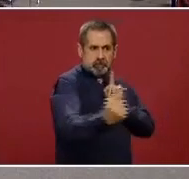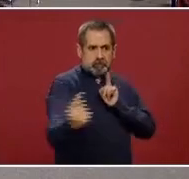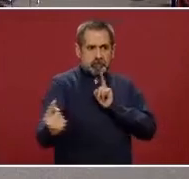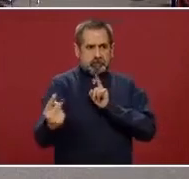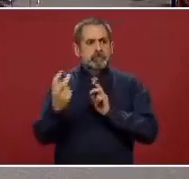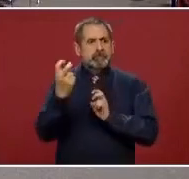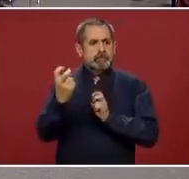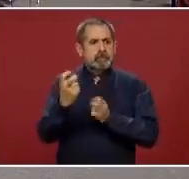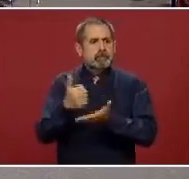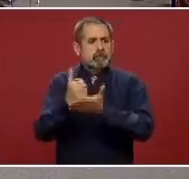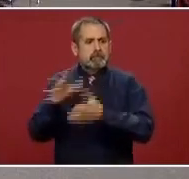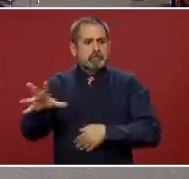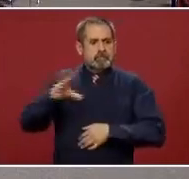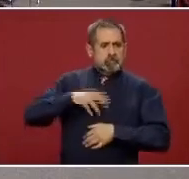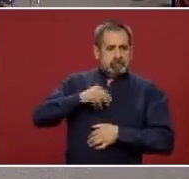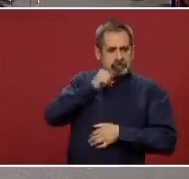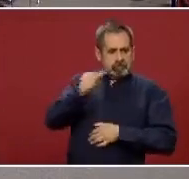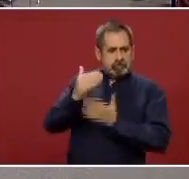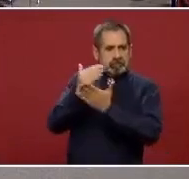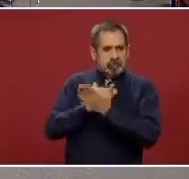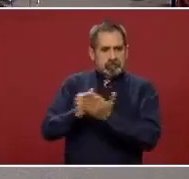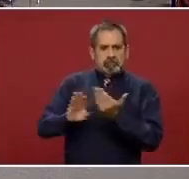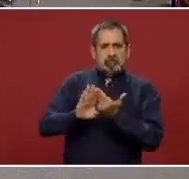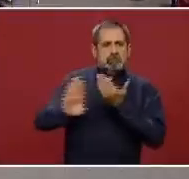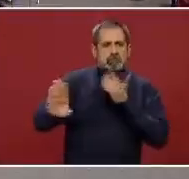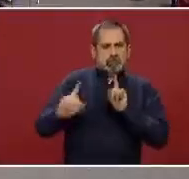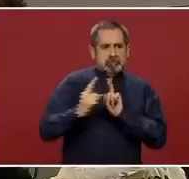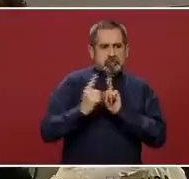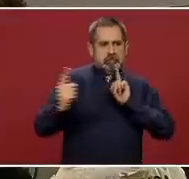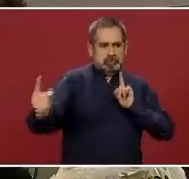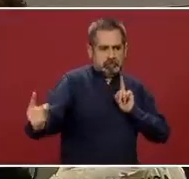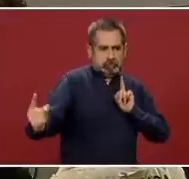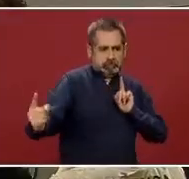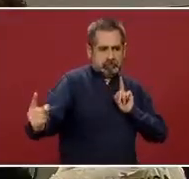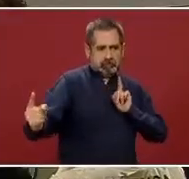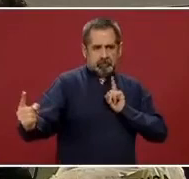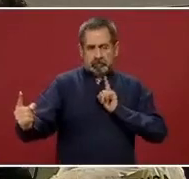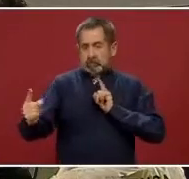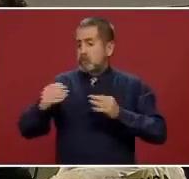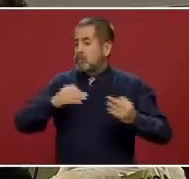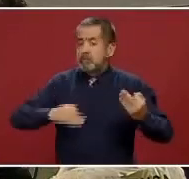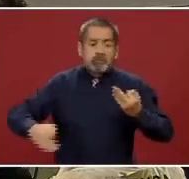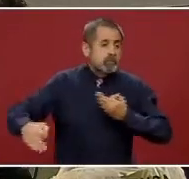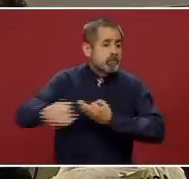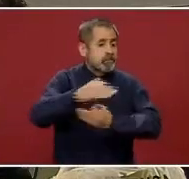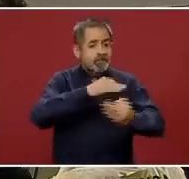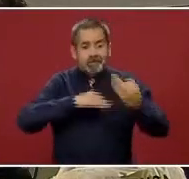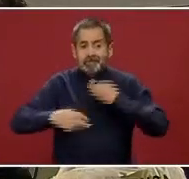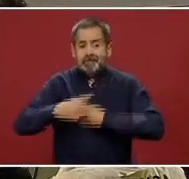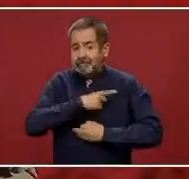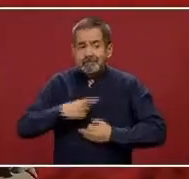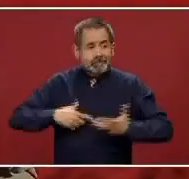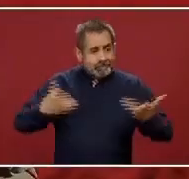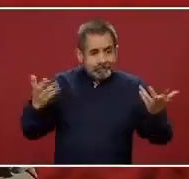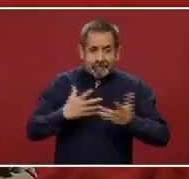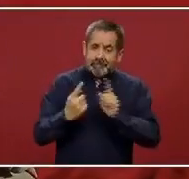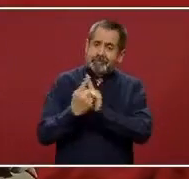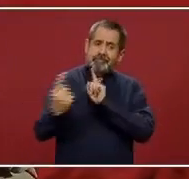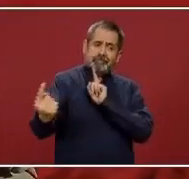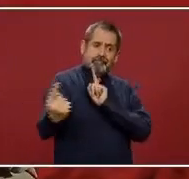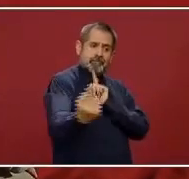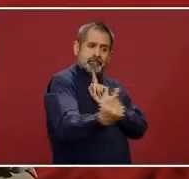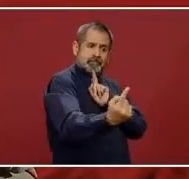contagiarnos. Esta medida debe ejercerse por todas las personas. Pero la medida